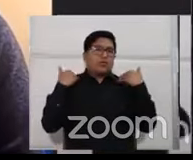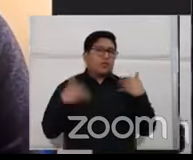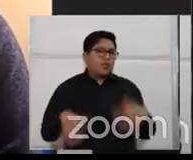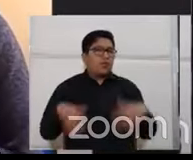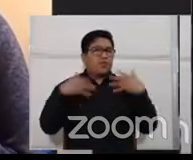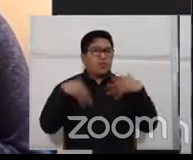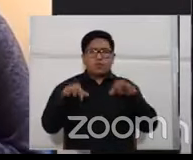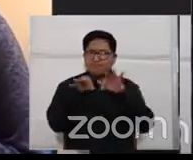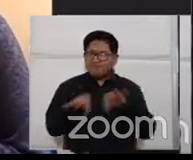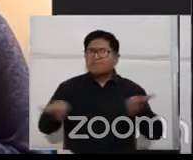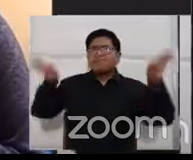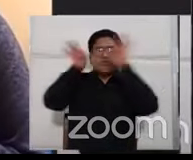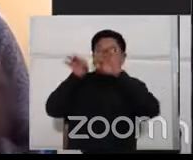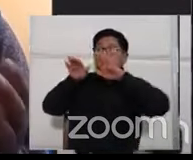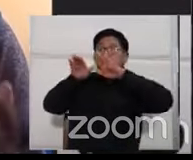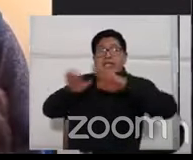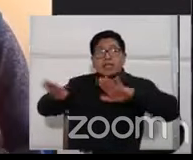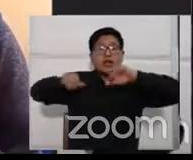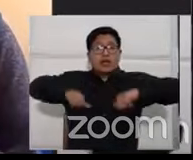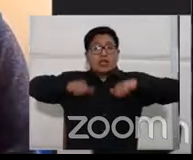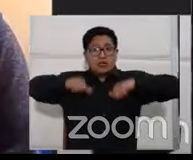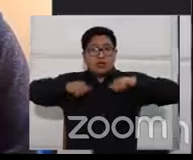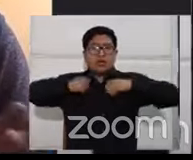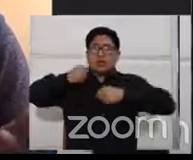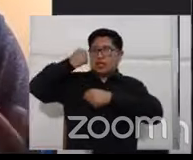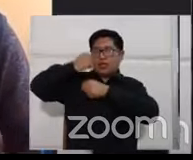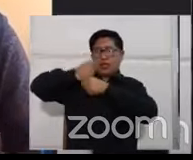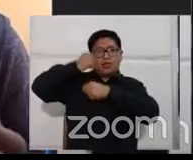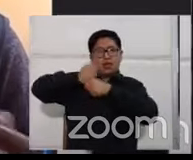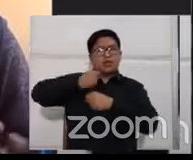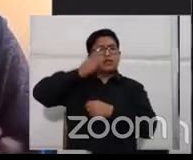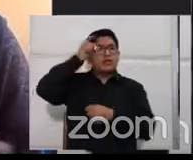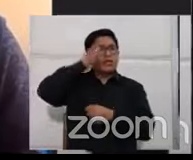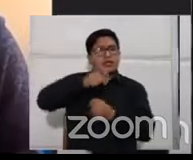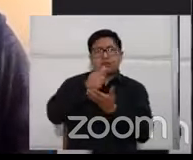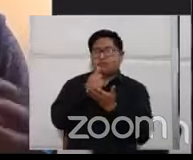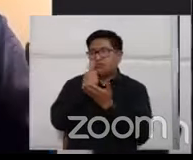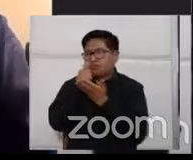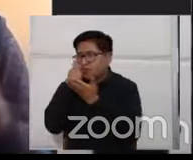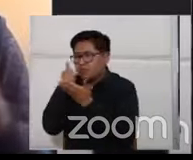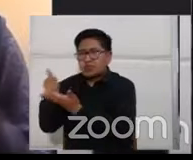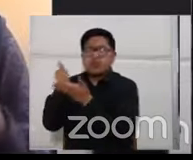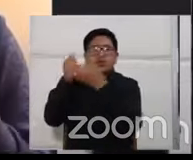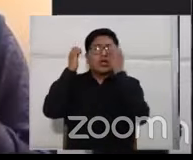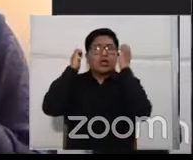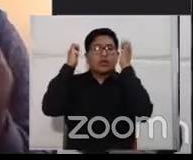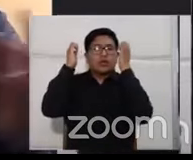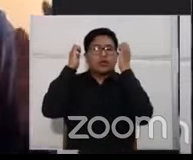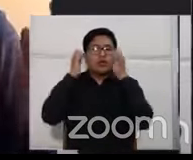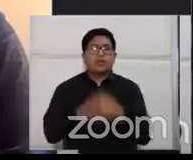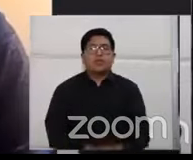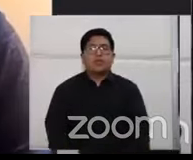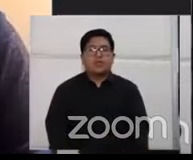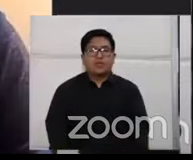niños niños que trabajan que nos ayuden en esta parte de educación y